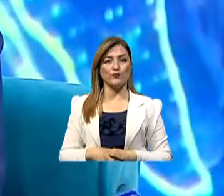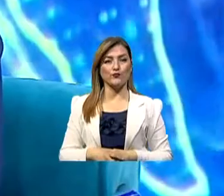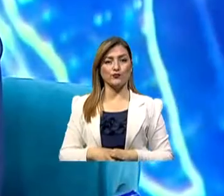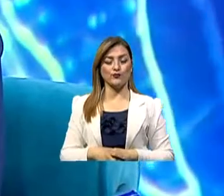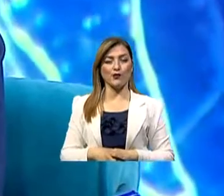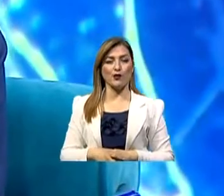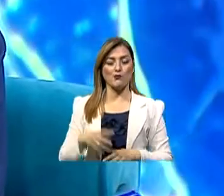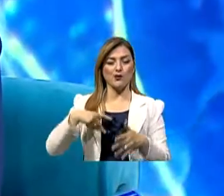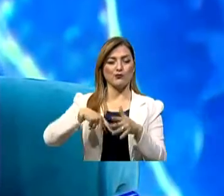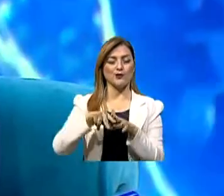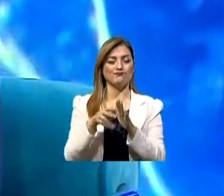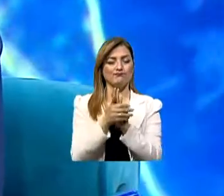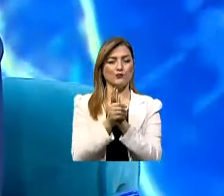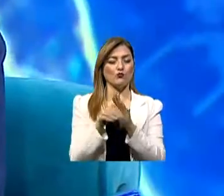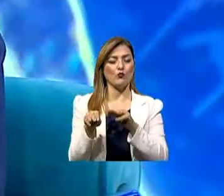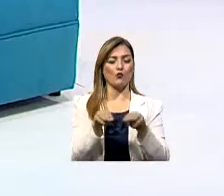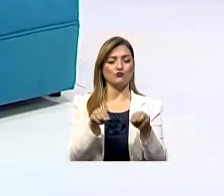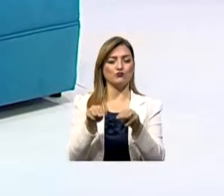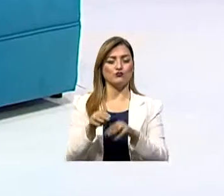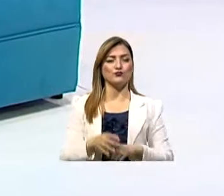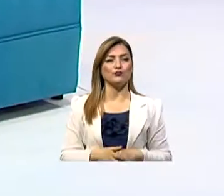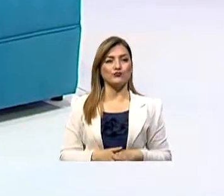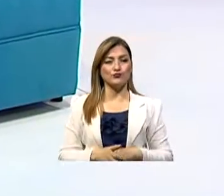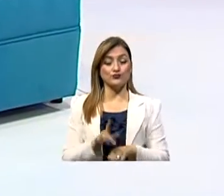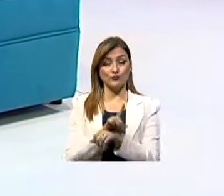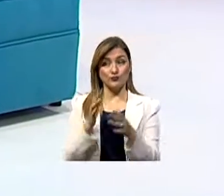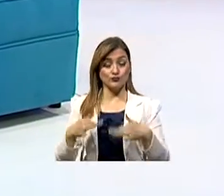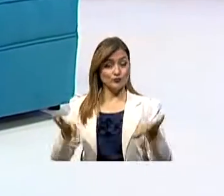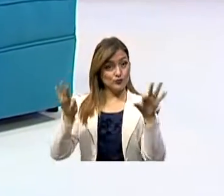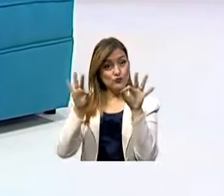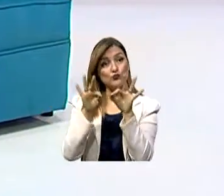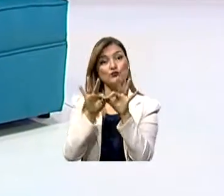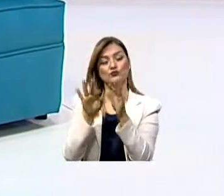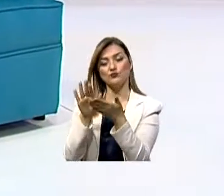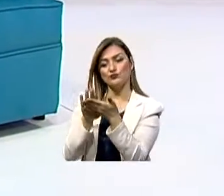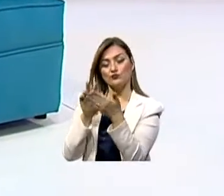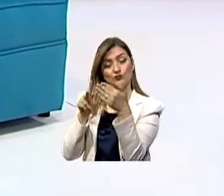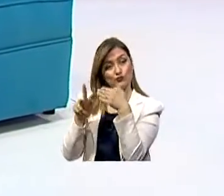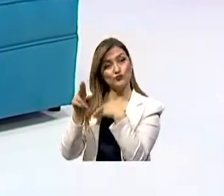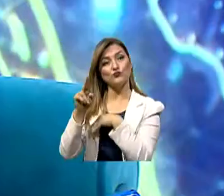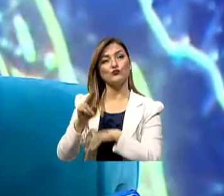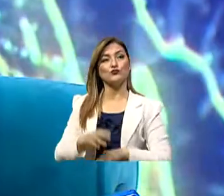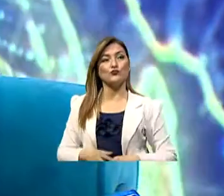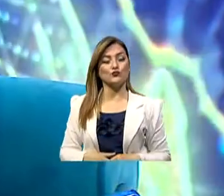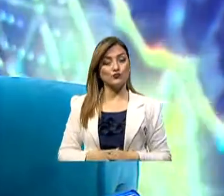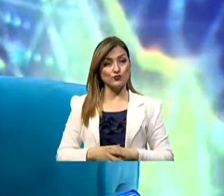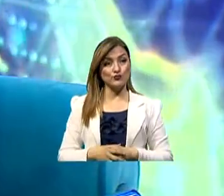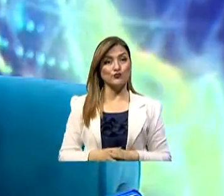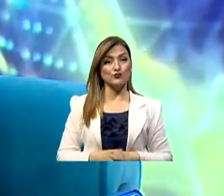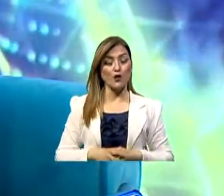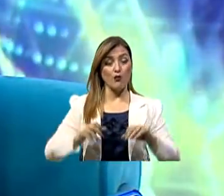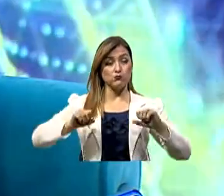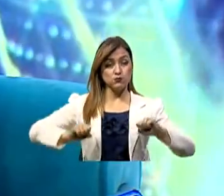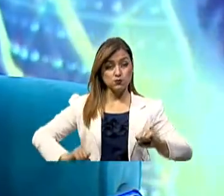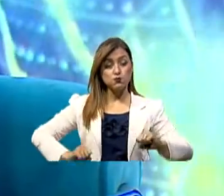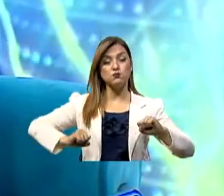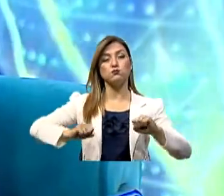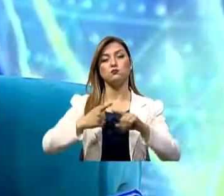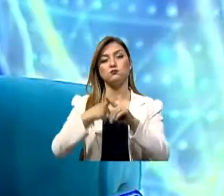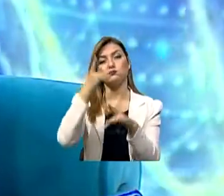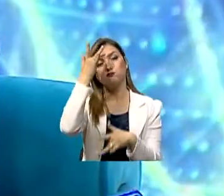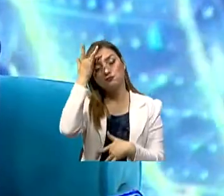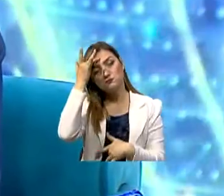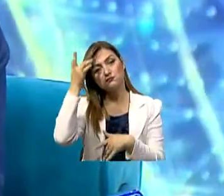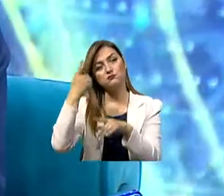capacidad de moverse y eso es importante porque claro el perdón que le interrumpa en este caso pues la obesidad conlleva otras